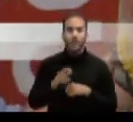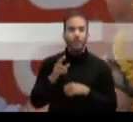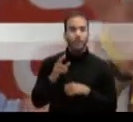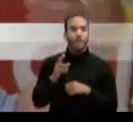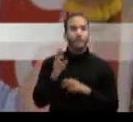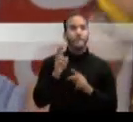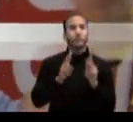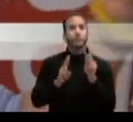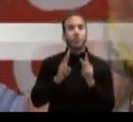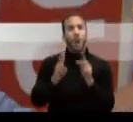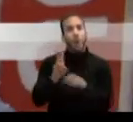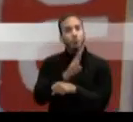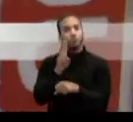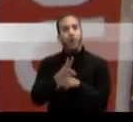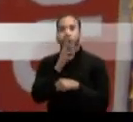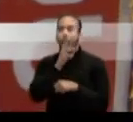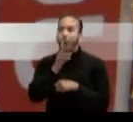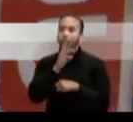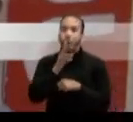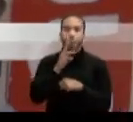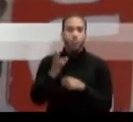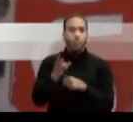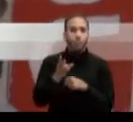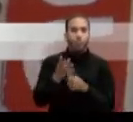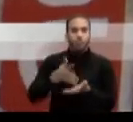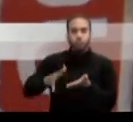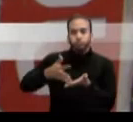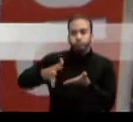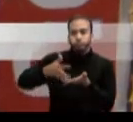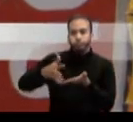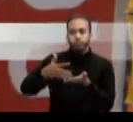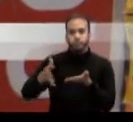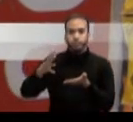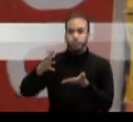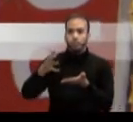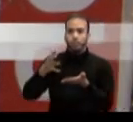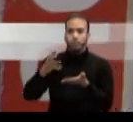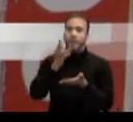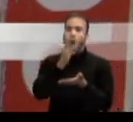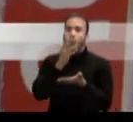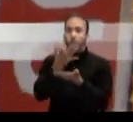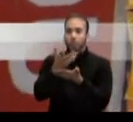uso indiscriminado, pues eso genera que bajen los embalses.